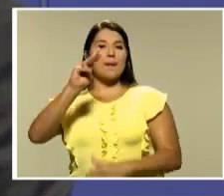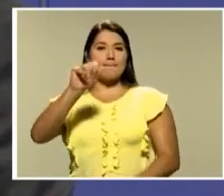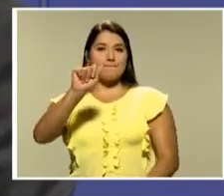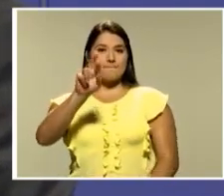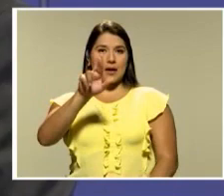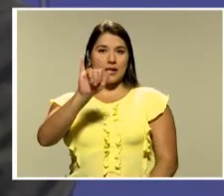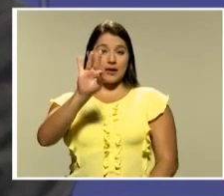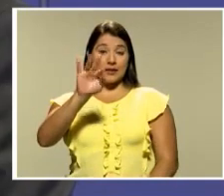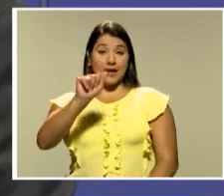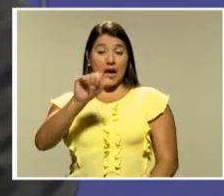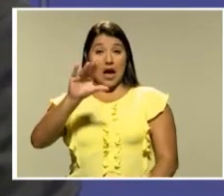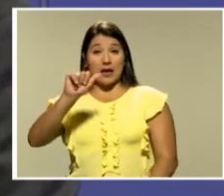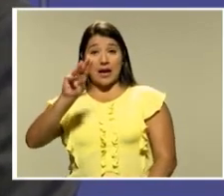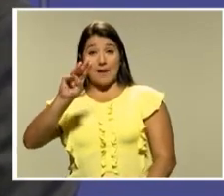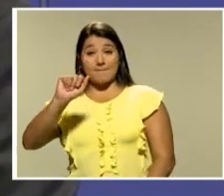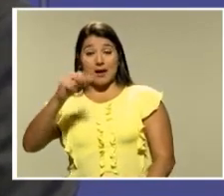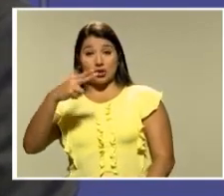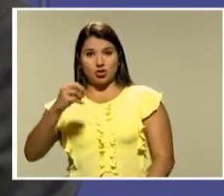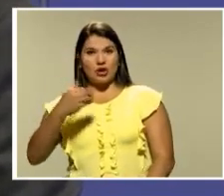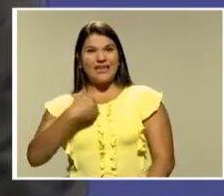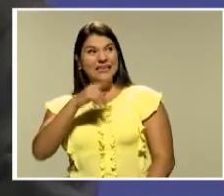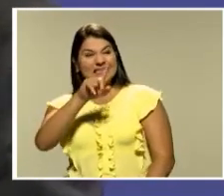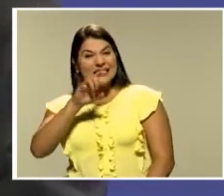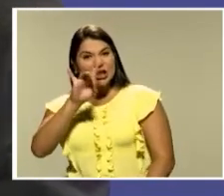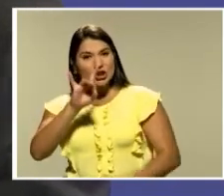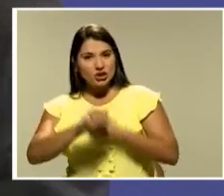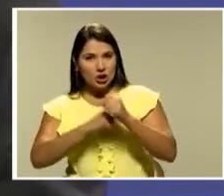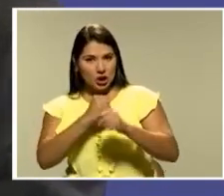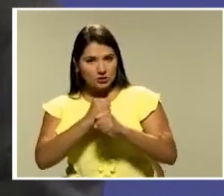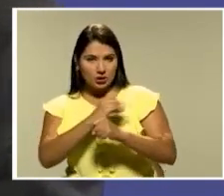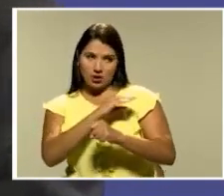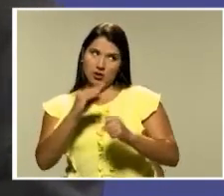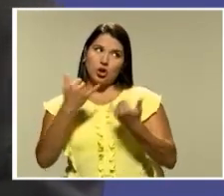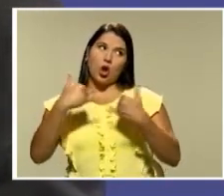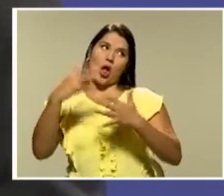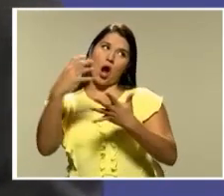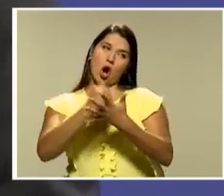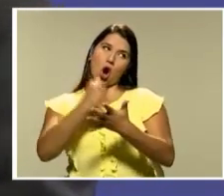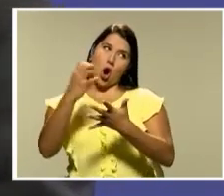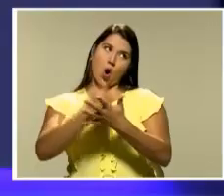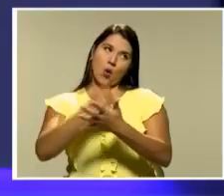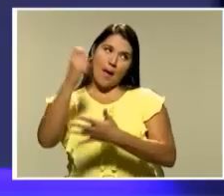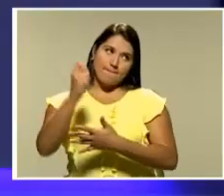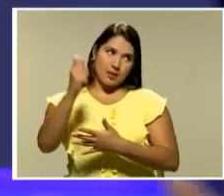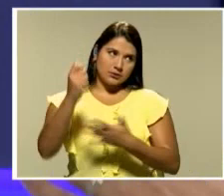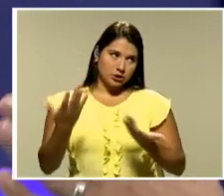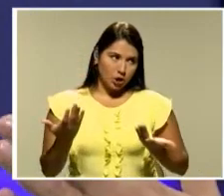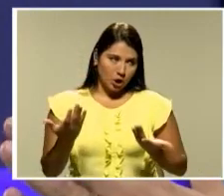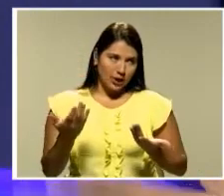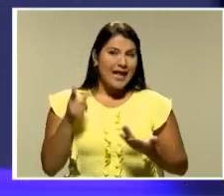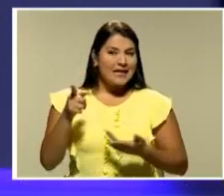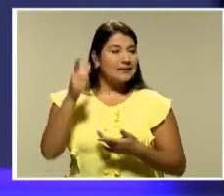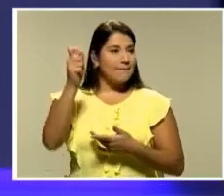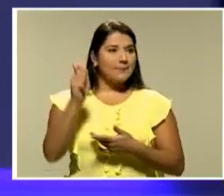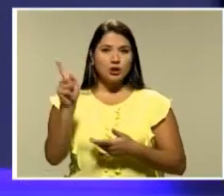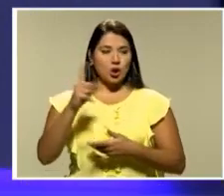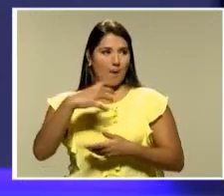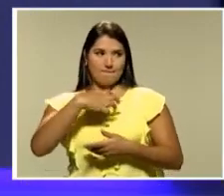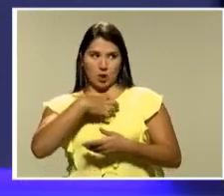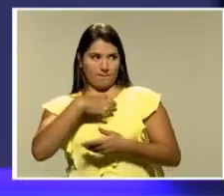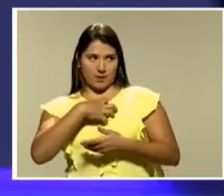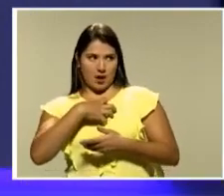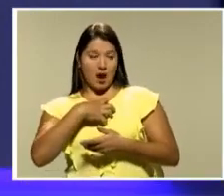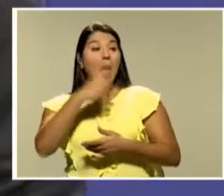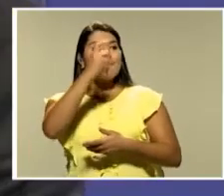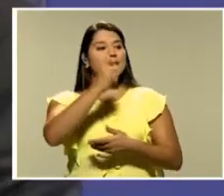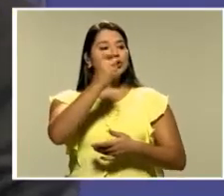está viva a los 108 años. Y por supuesto cobrando pensión que le correspondía a su marido. Y le deseamos toda la salud del mundo.